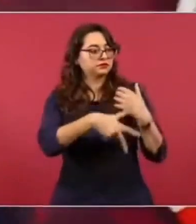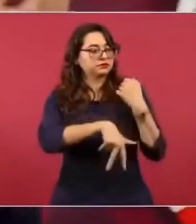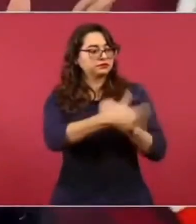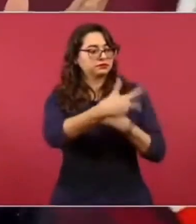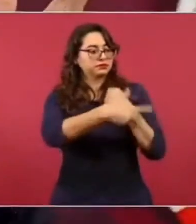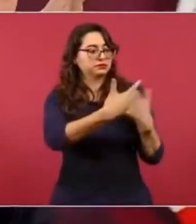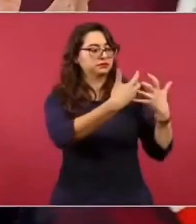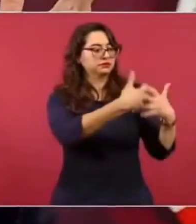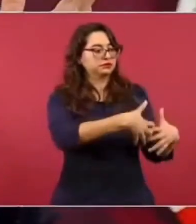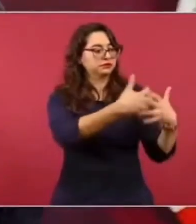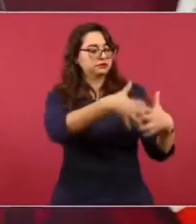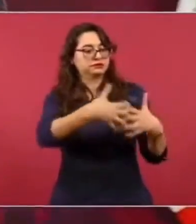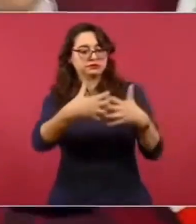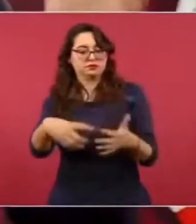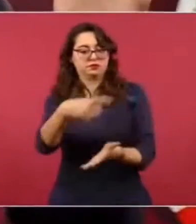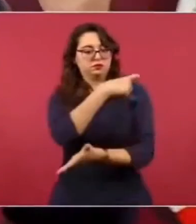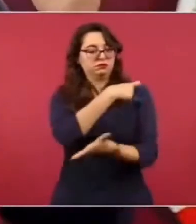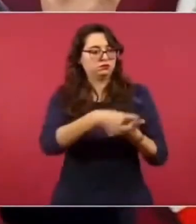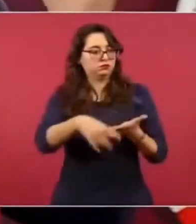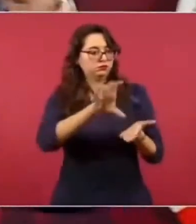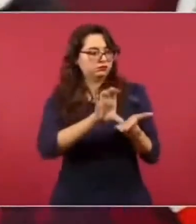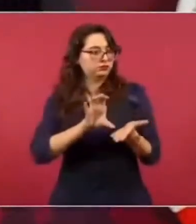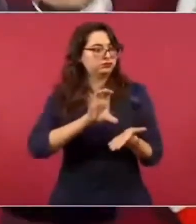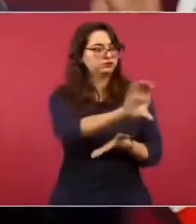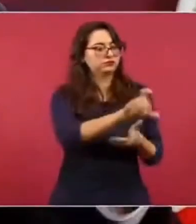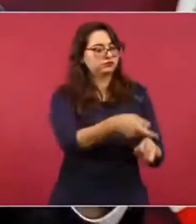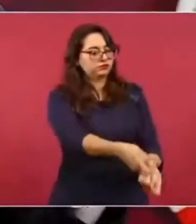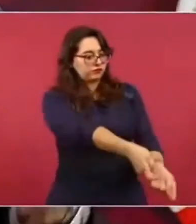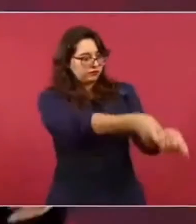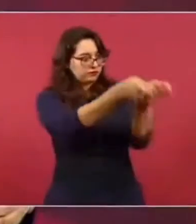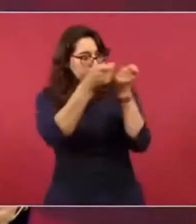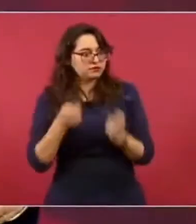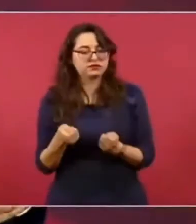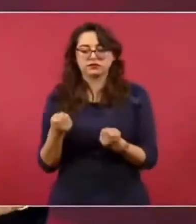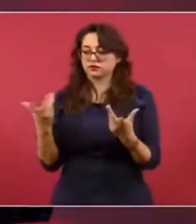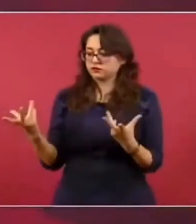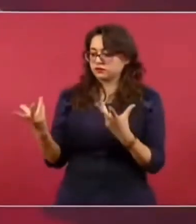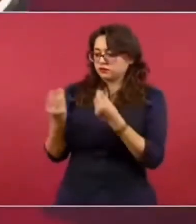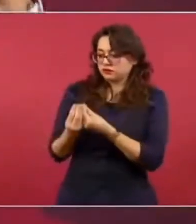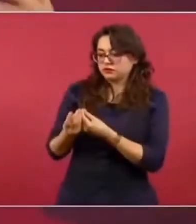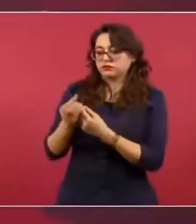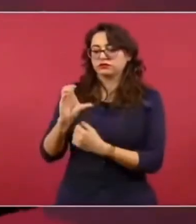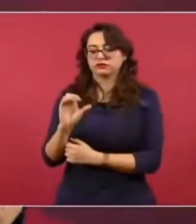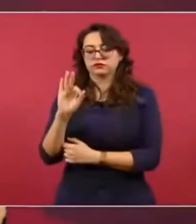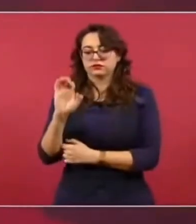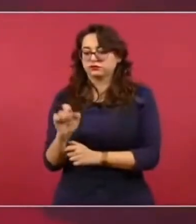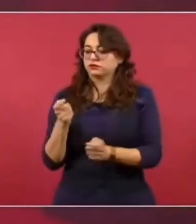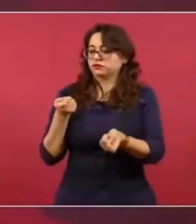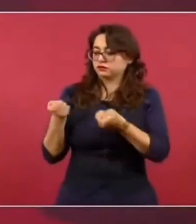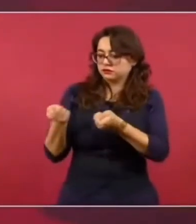Ya. Más lo que estamos haciendo, que lleva tiempo,